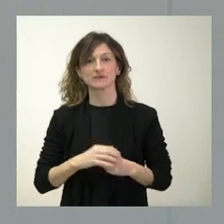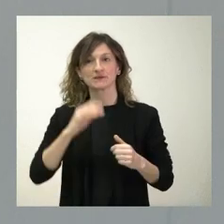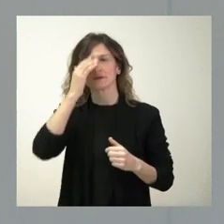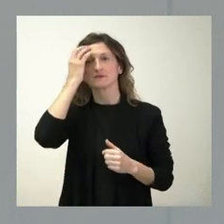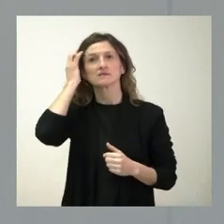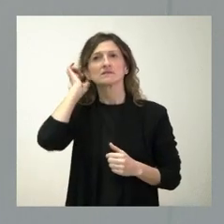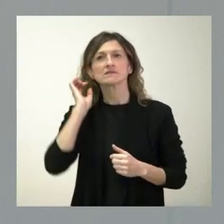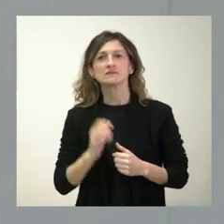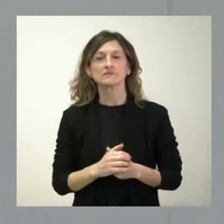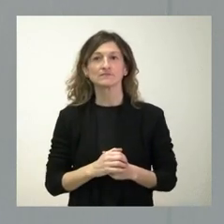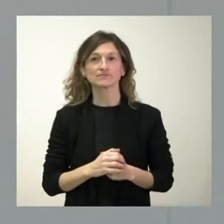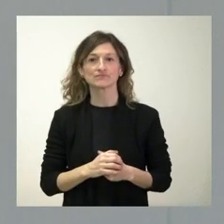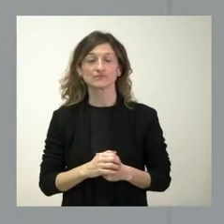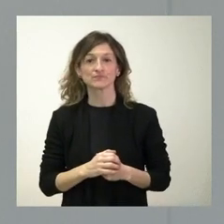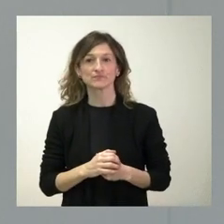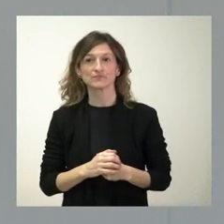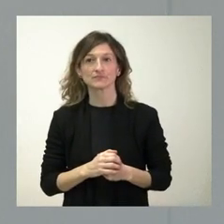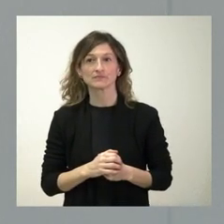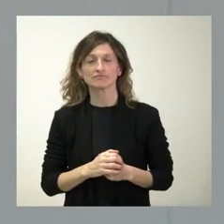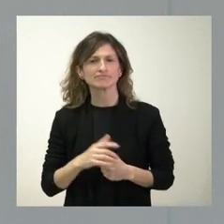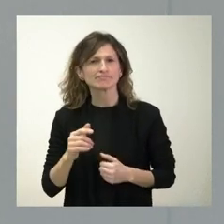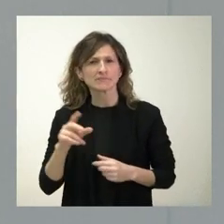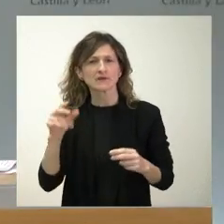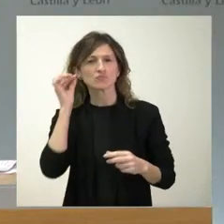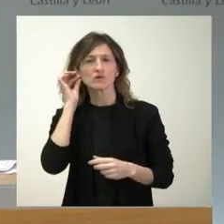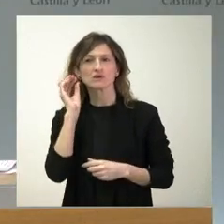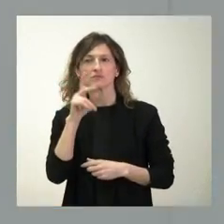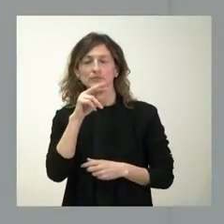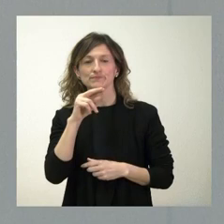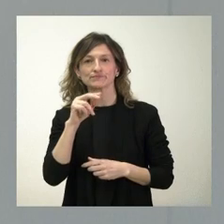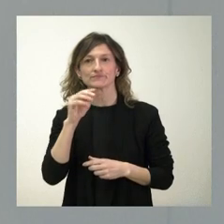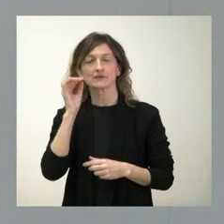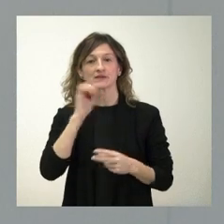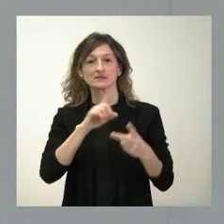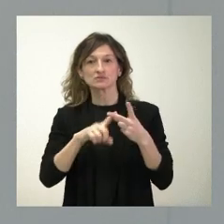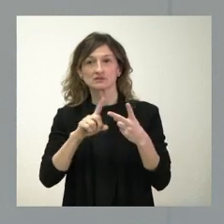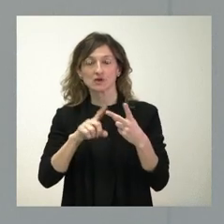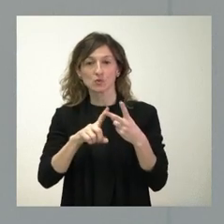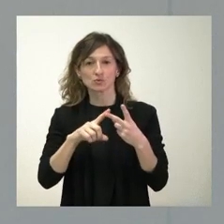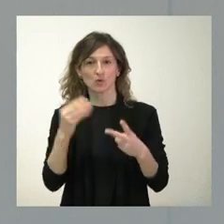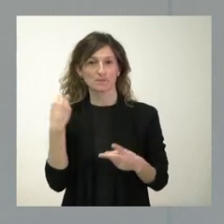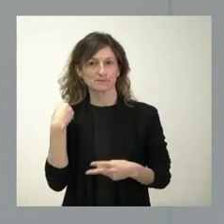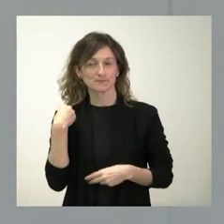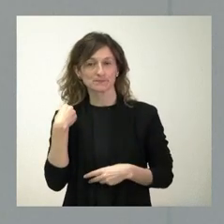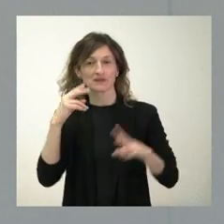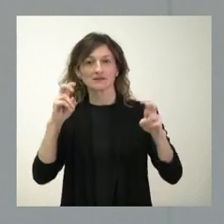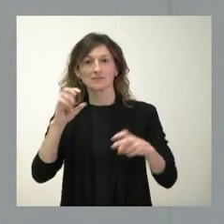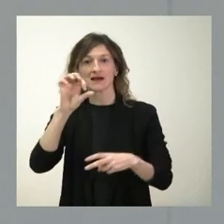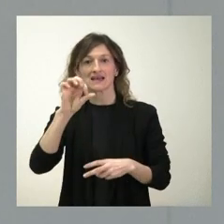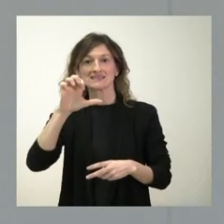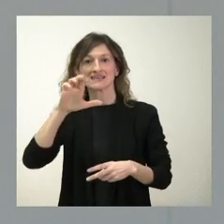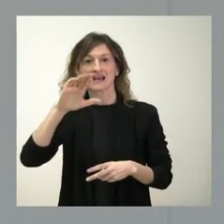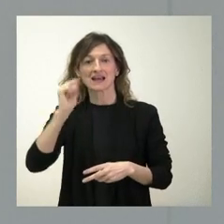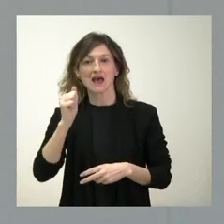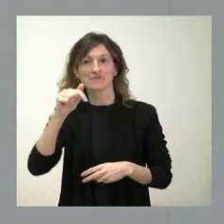siguiente que usted planteaba, que era sobre el SERLA, no se ha